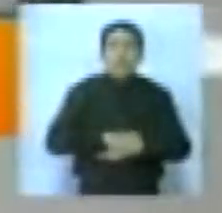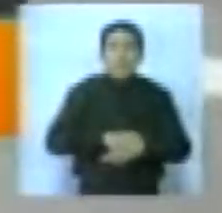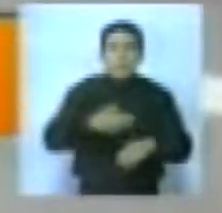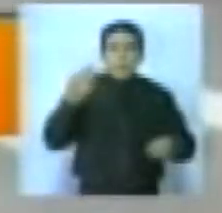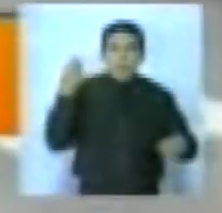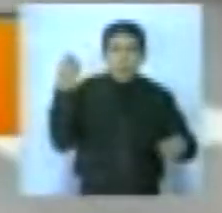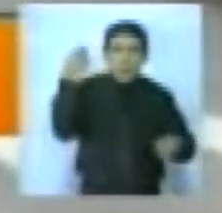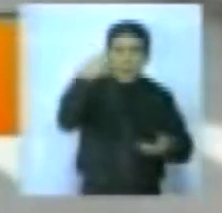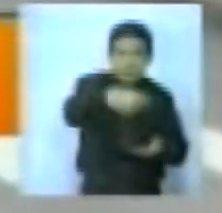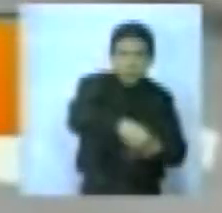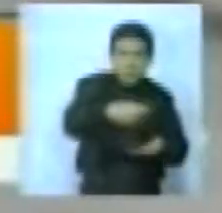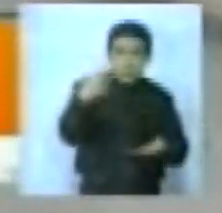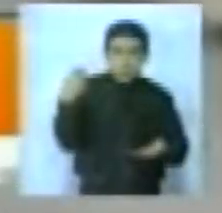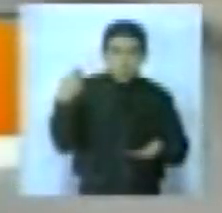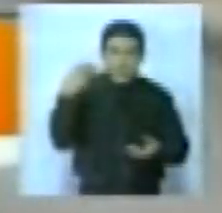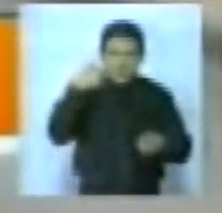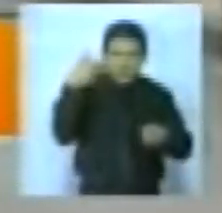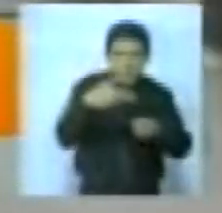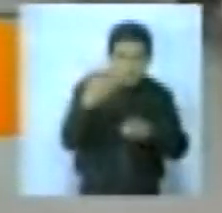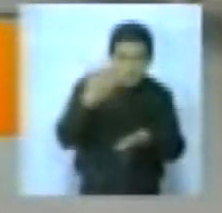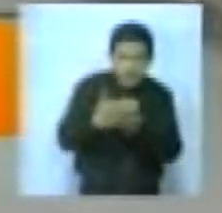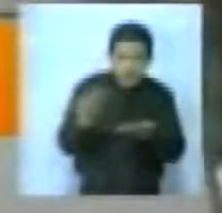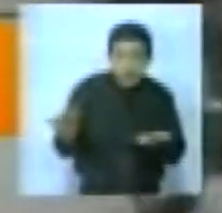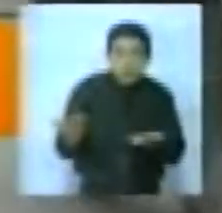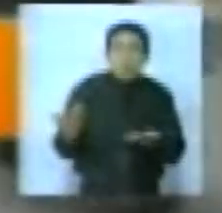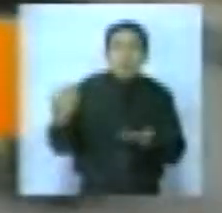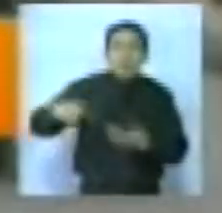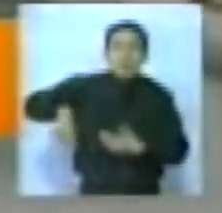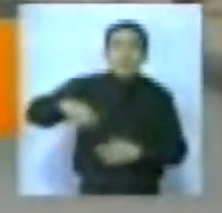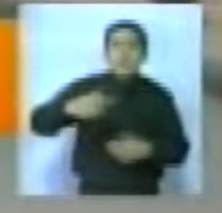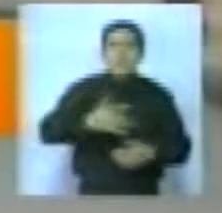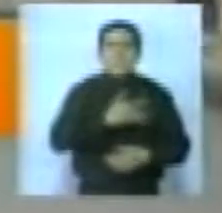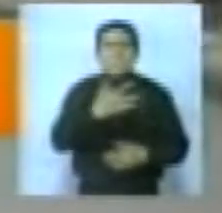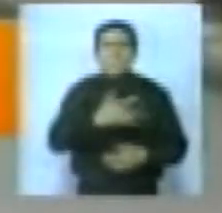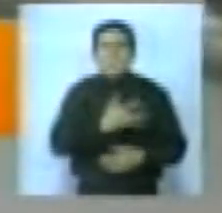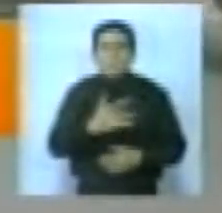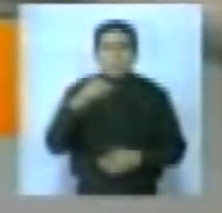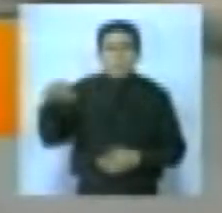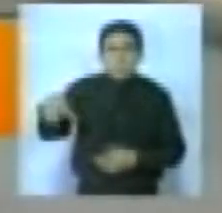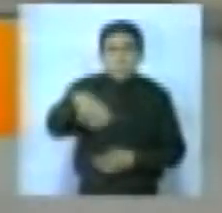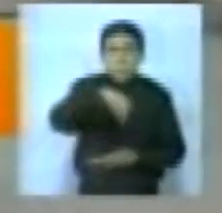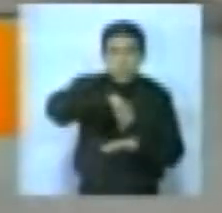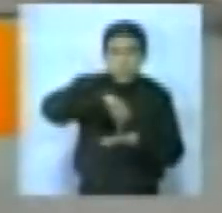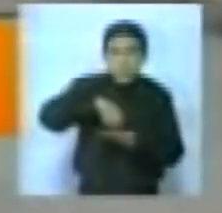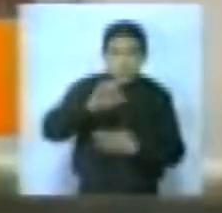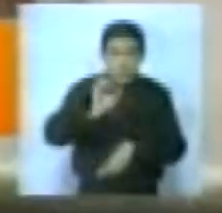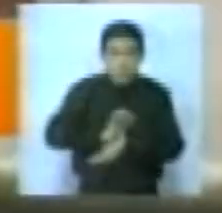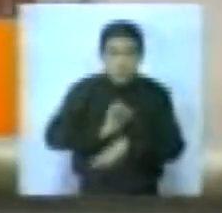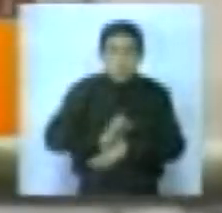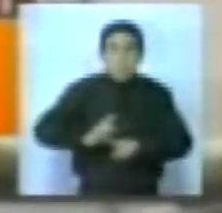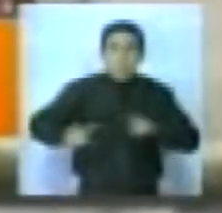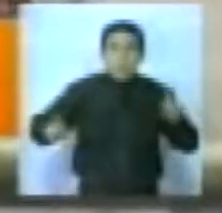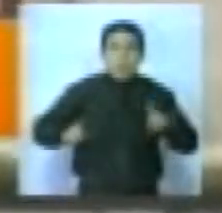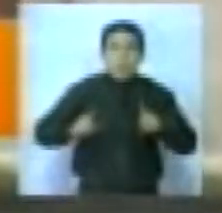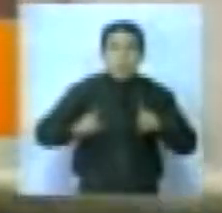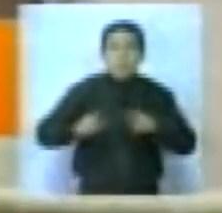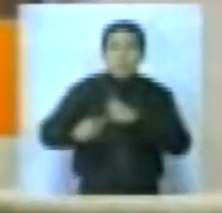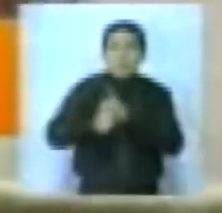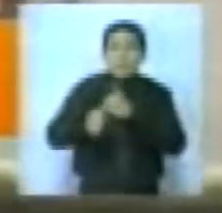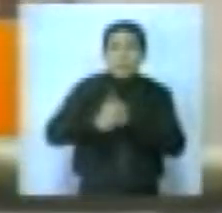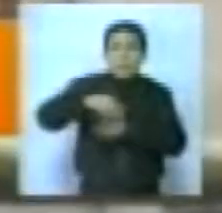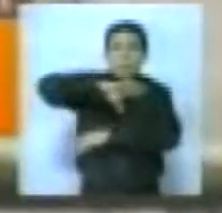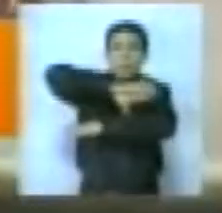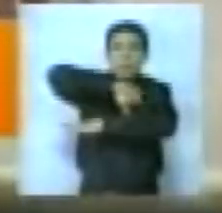a los combustibles se tomó varias ciudades del país. Mientras tanto, en los alrededores del Palacio de